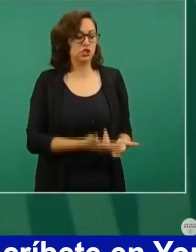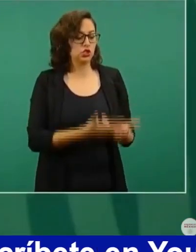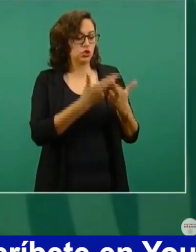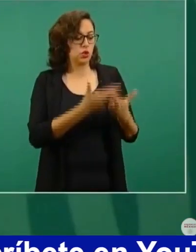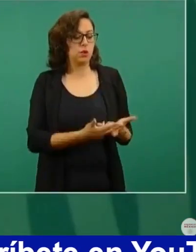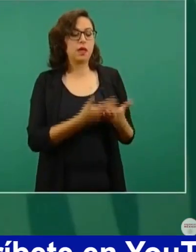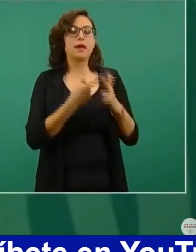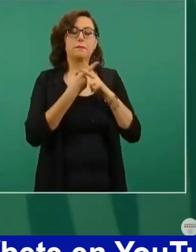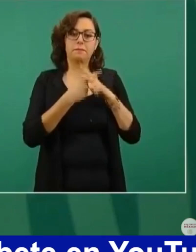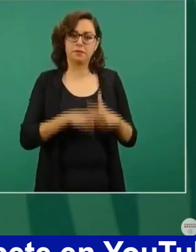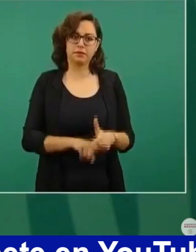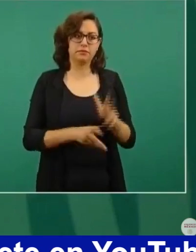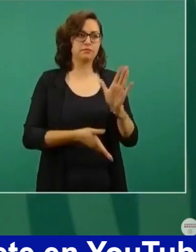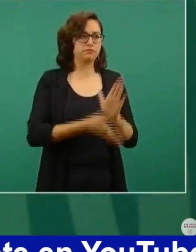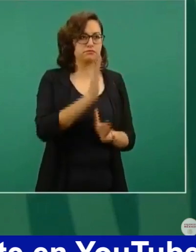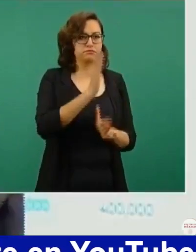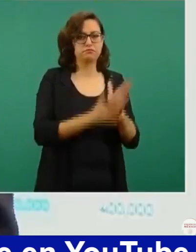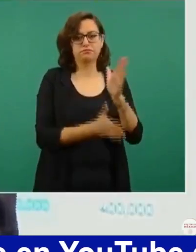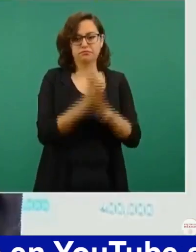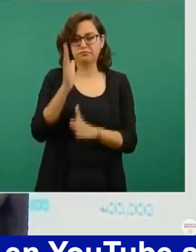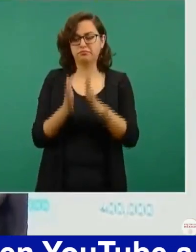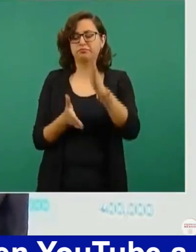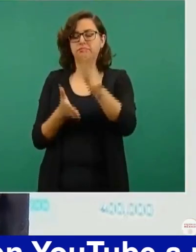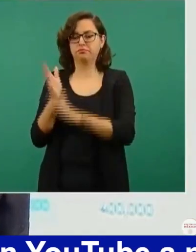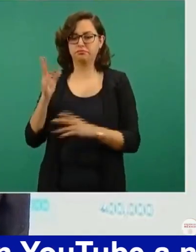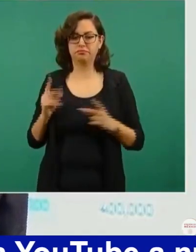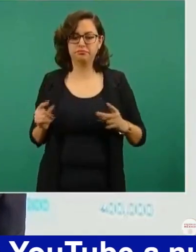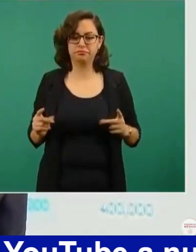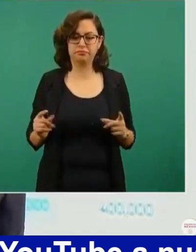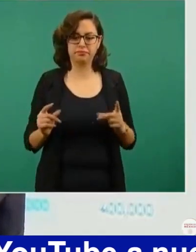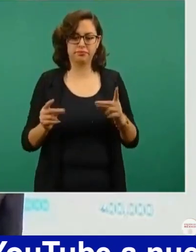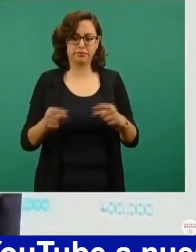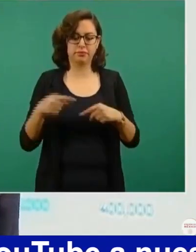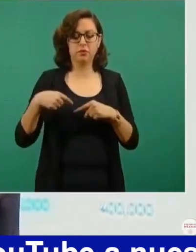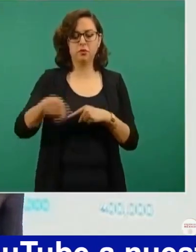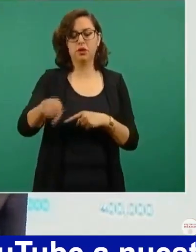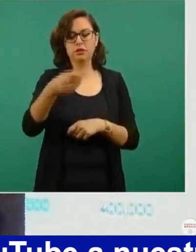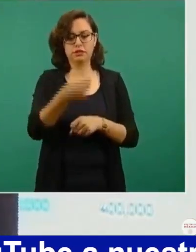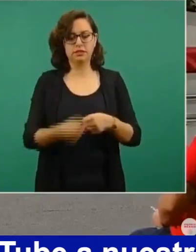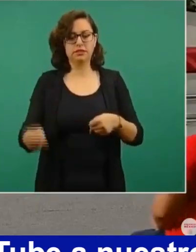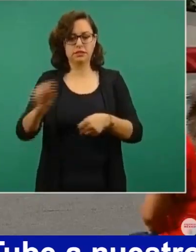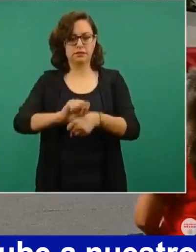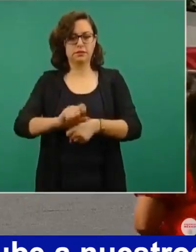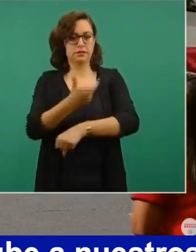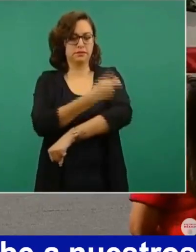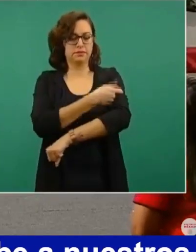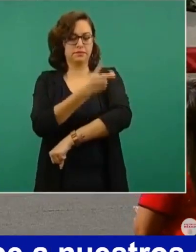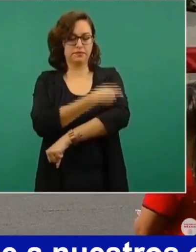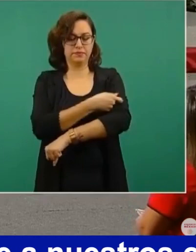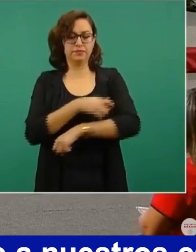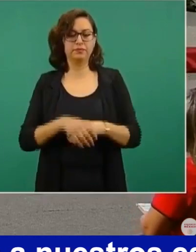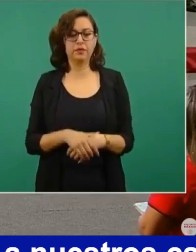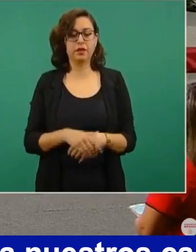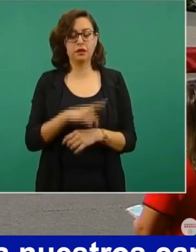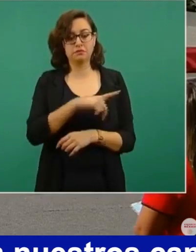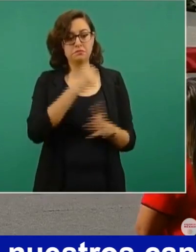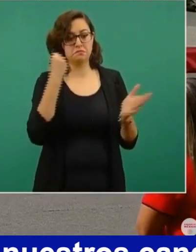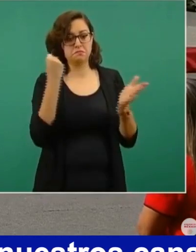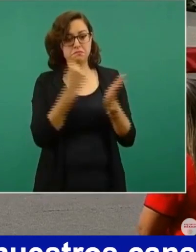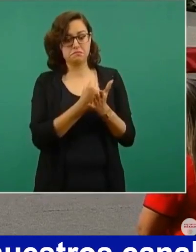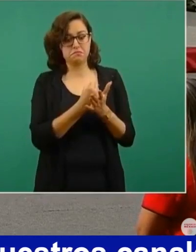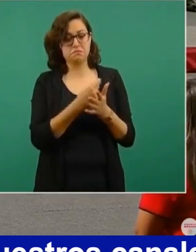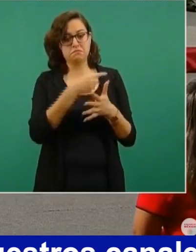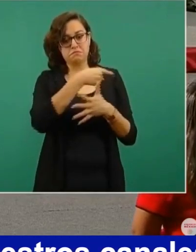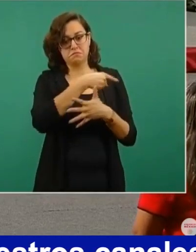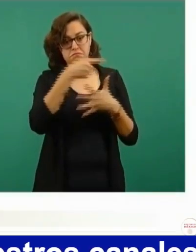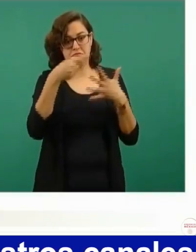se distribuyó lo más reciente para que sea aplicado esta misma semana. Todas estas vacunas que aparecen ahí enlistadas ya